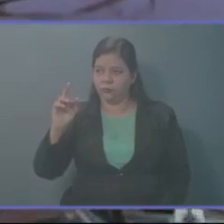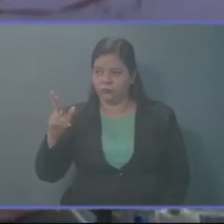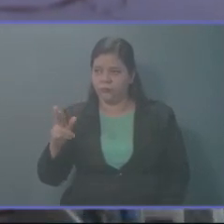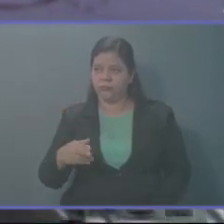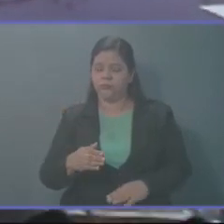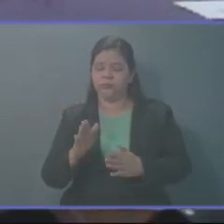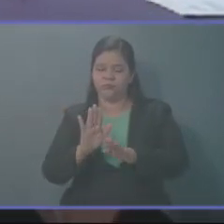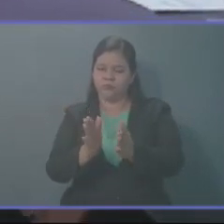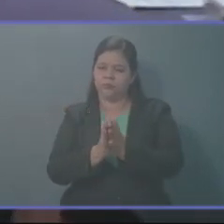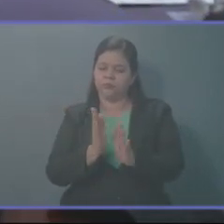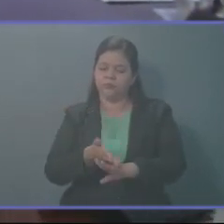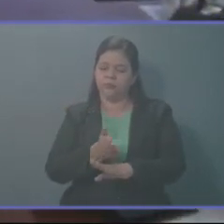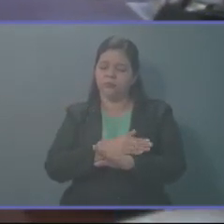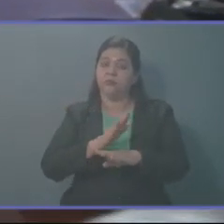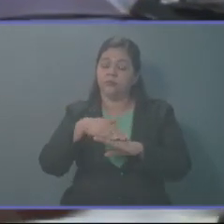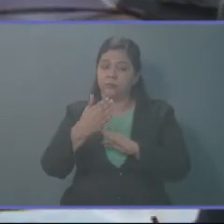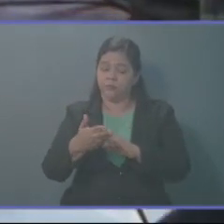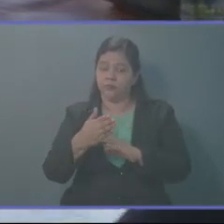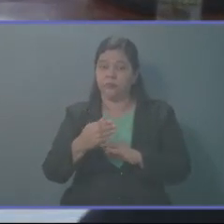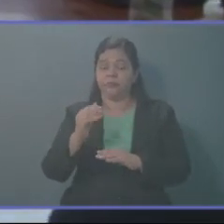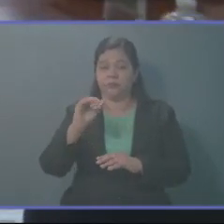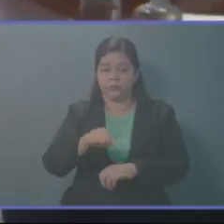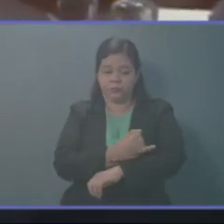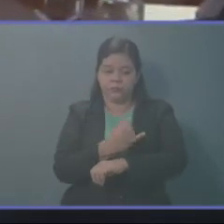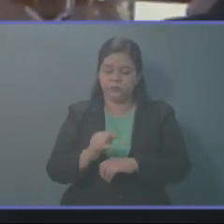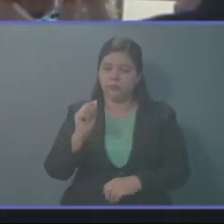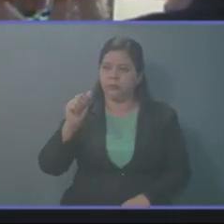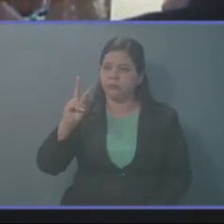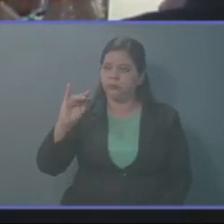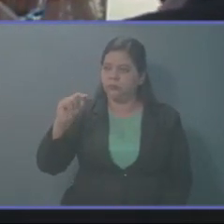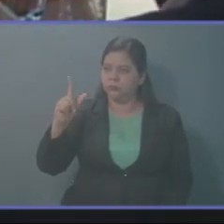ingeniero Ávila, y después le doy por el orden.